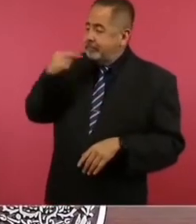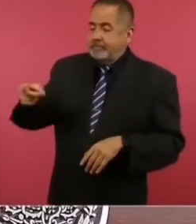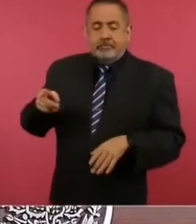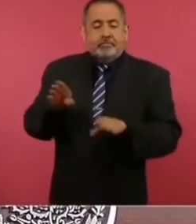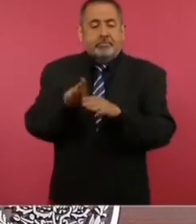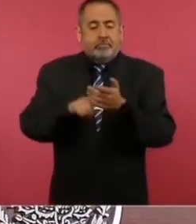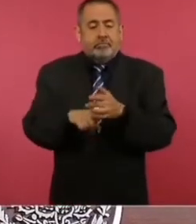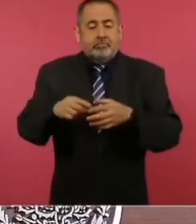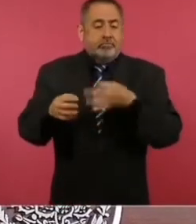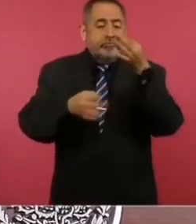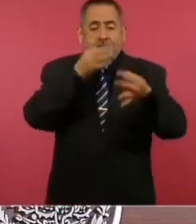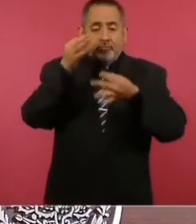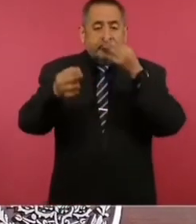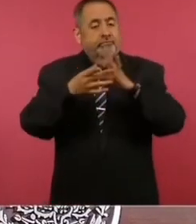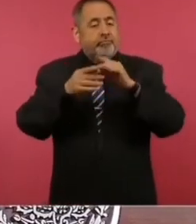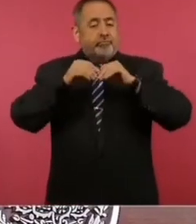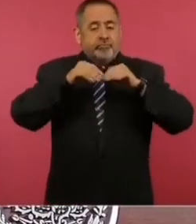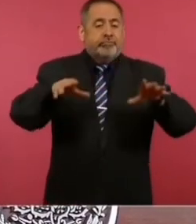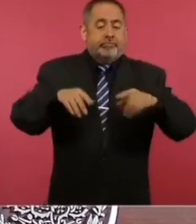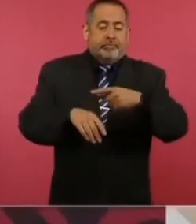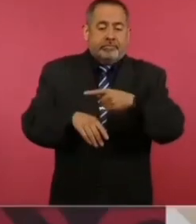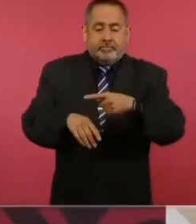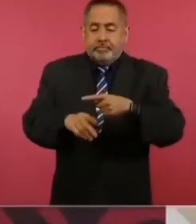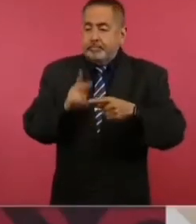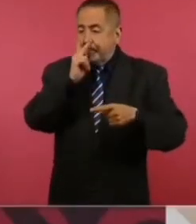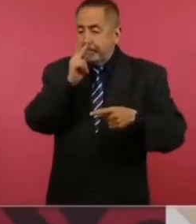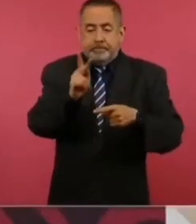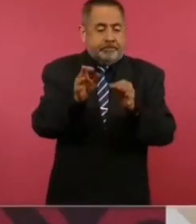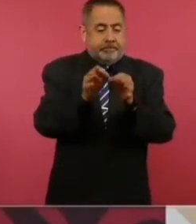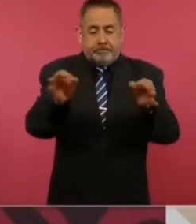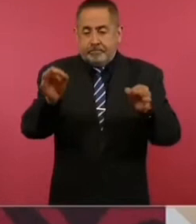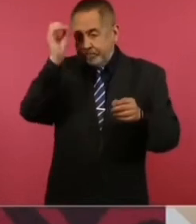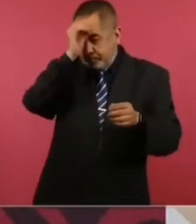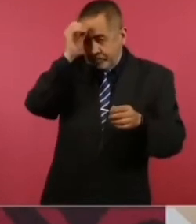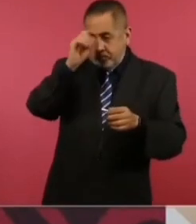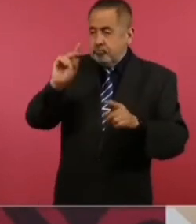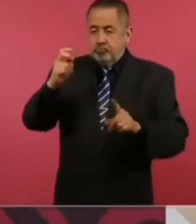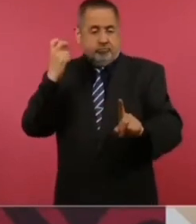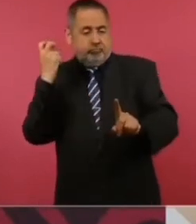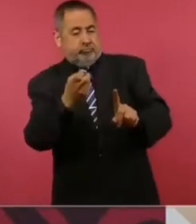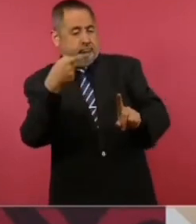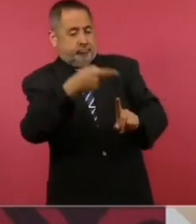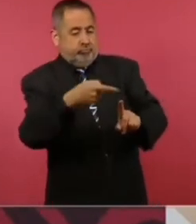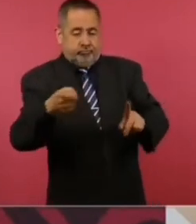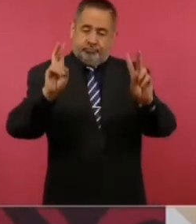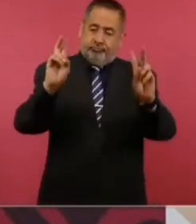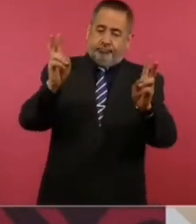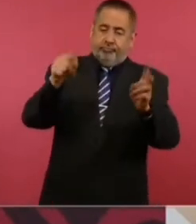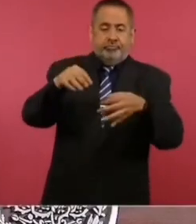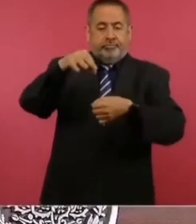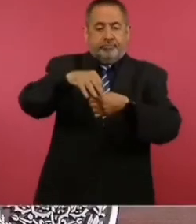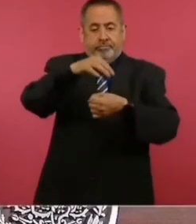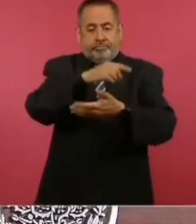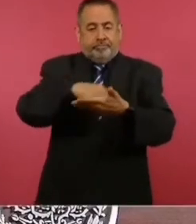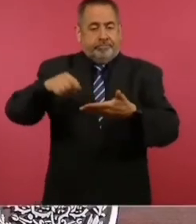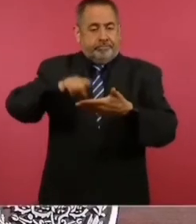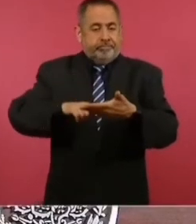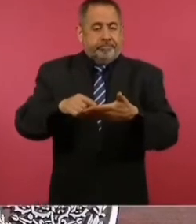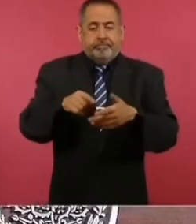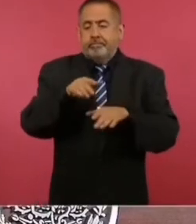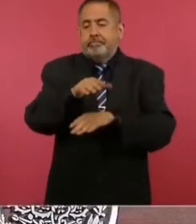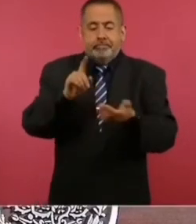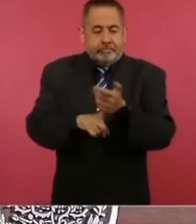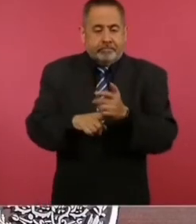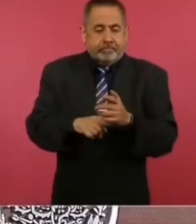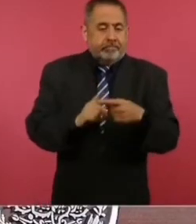de realizar manifestaciones, emitir comentarios, opiniones o señalamientos sobre temas electorales, ya